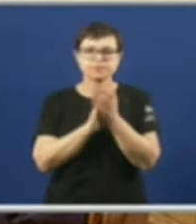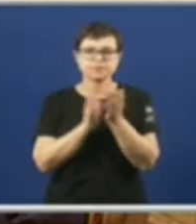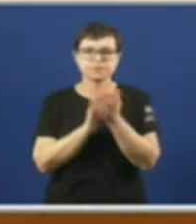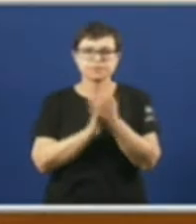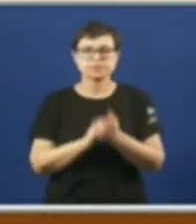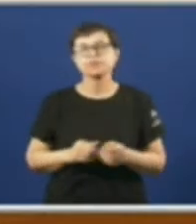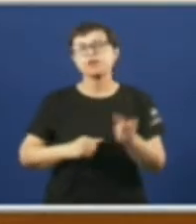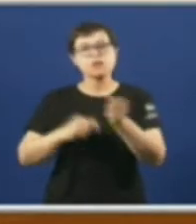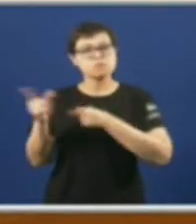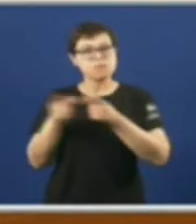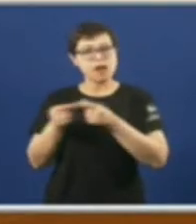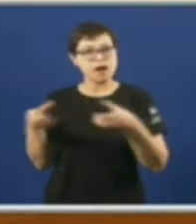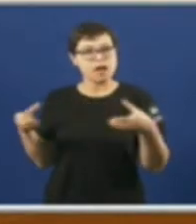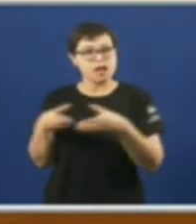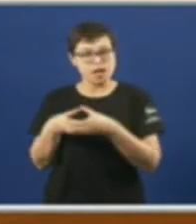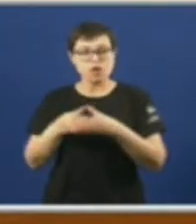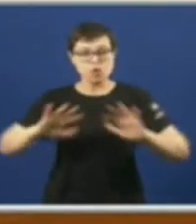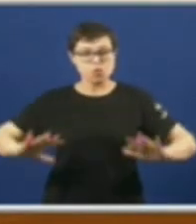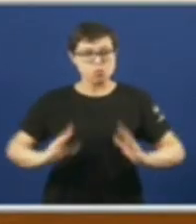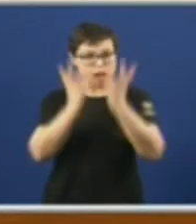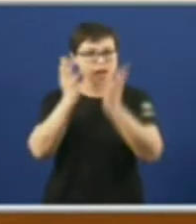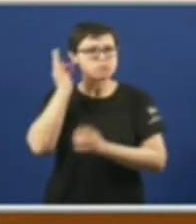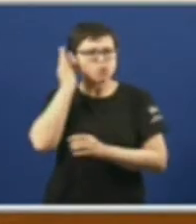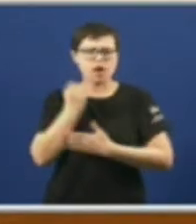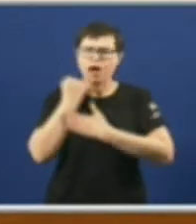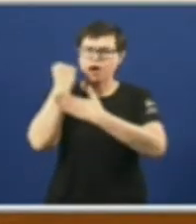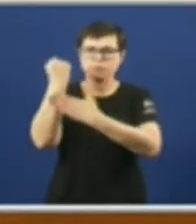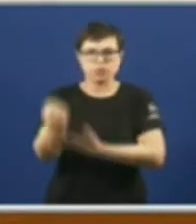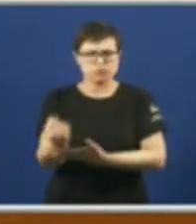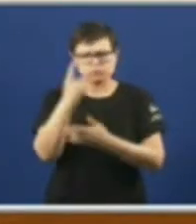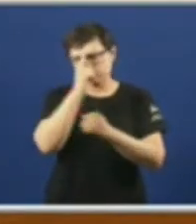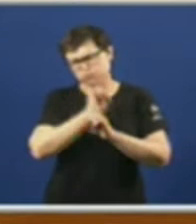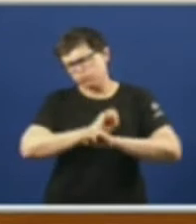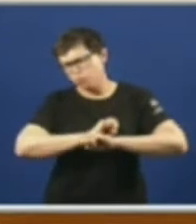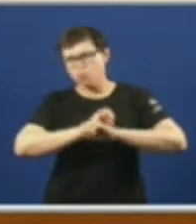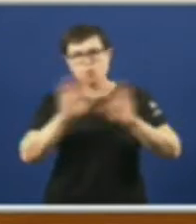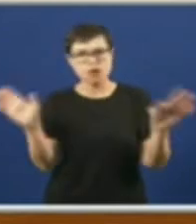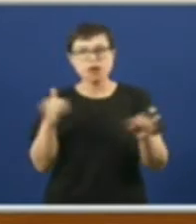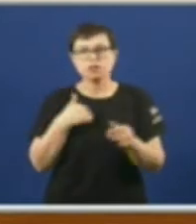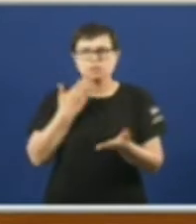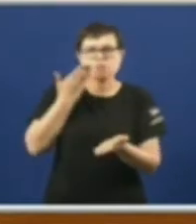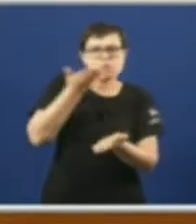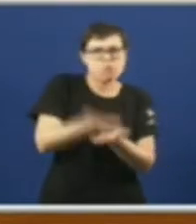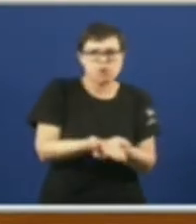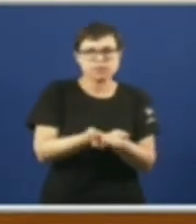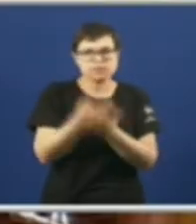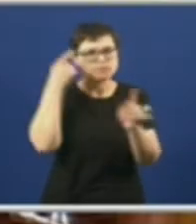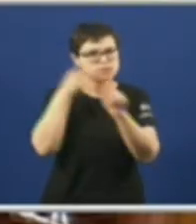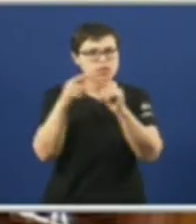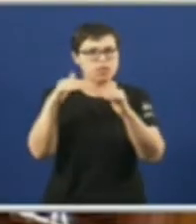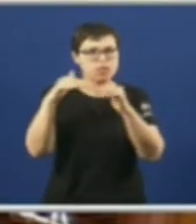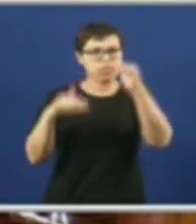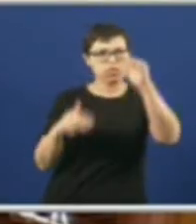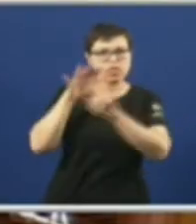O BNG apoia a folga de mulleres, claro que sí. E tamén temos propostas para combatir a